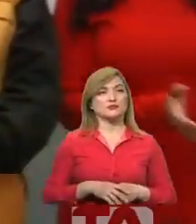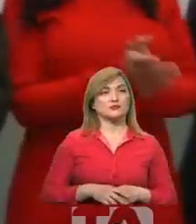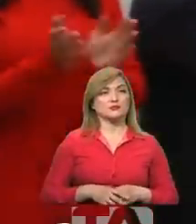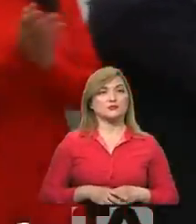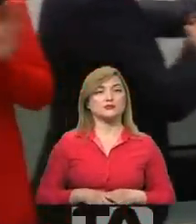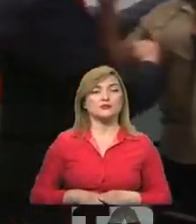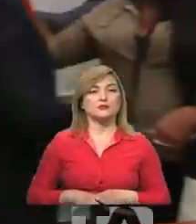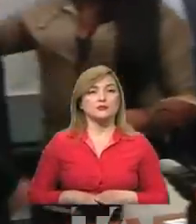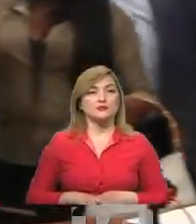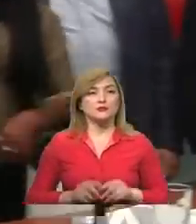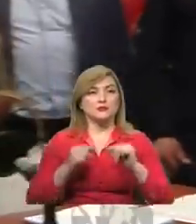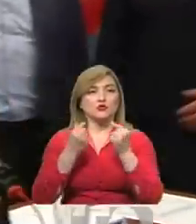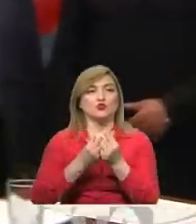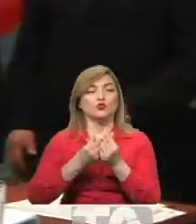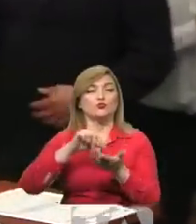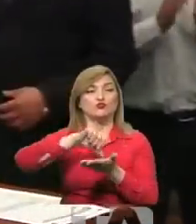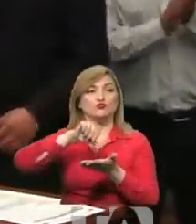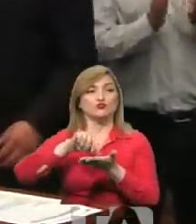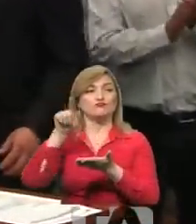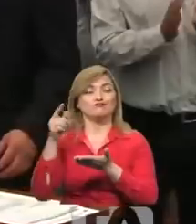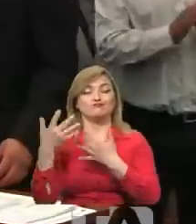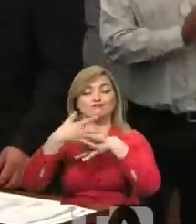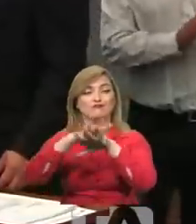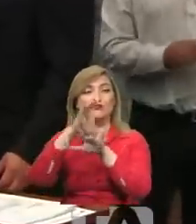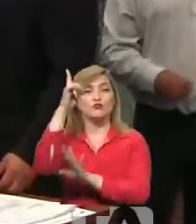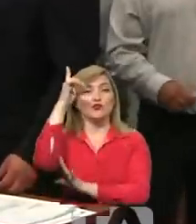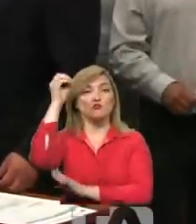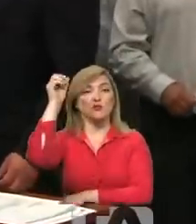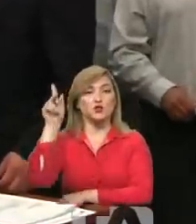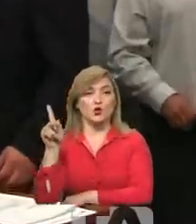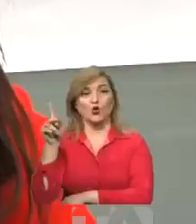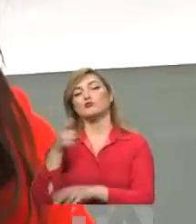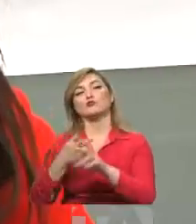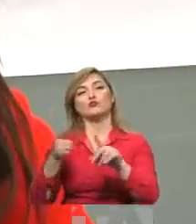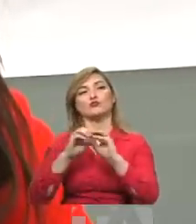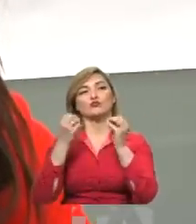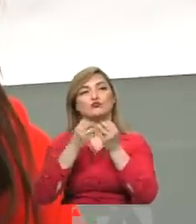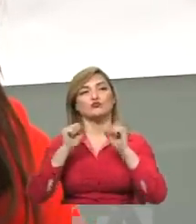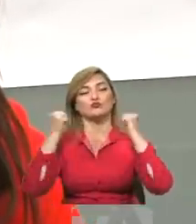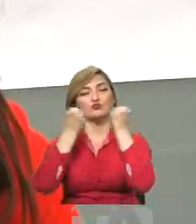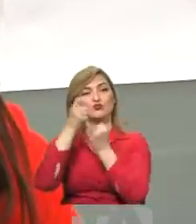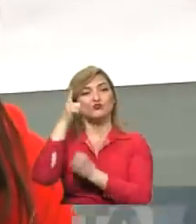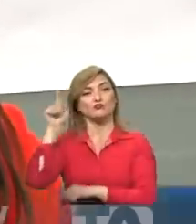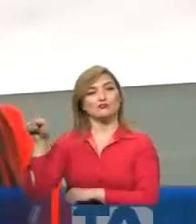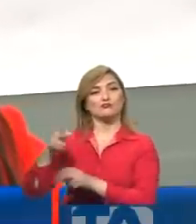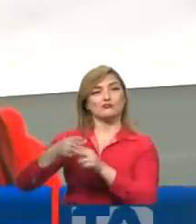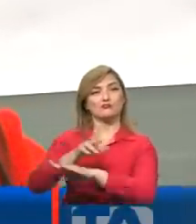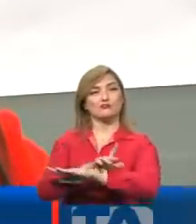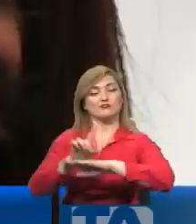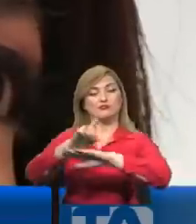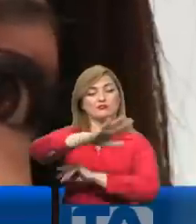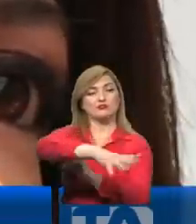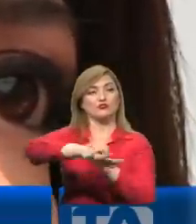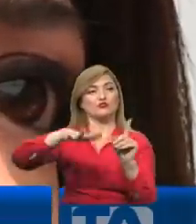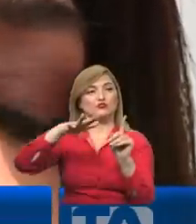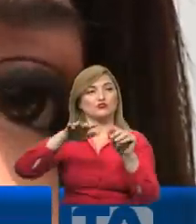La Plataforma Cívica Ciudadana Amplia, conformada por líderes de opinión, organizaciones sociales, liderada por la ex directora de